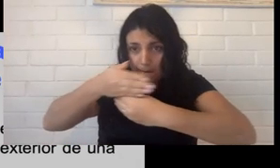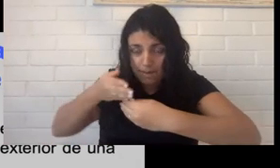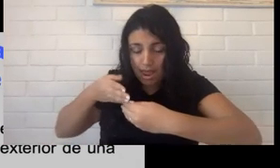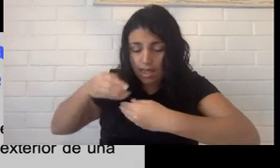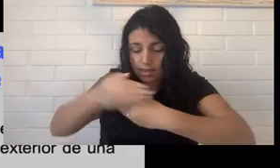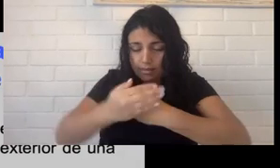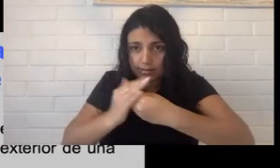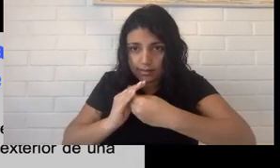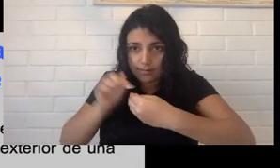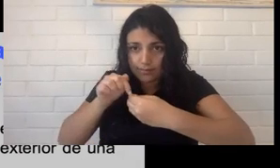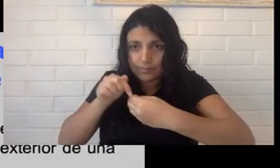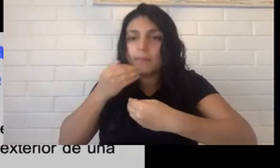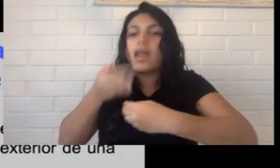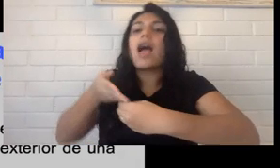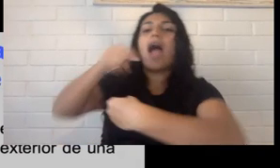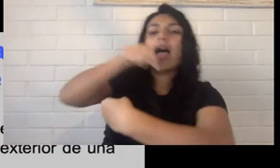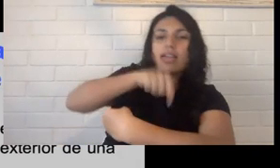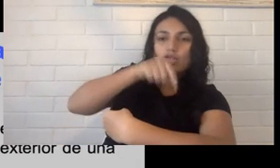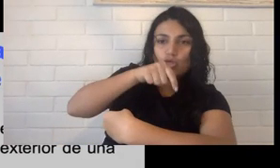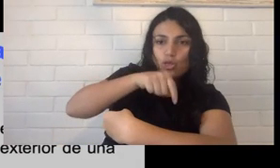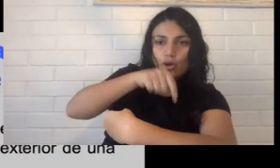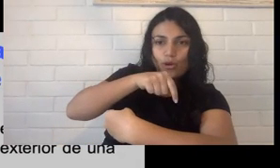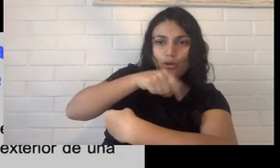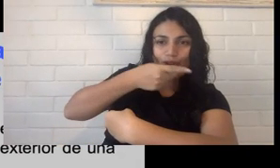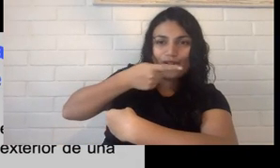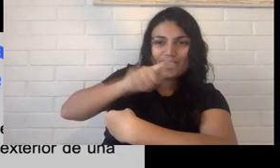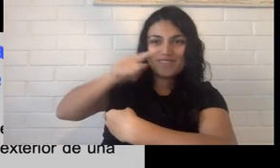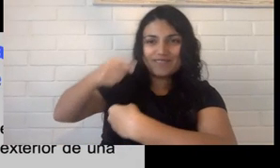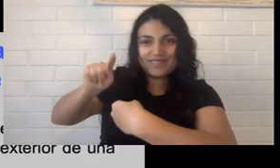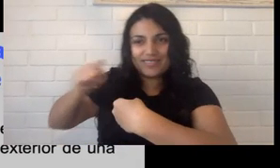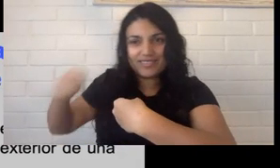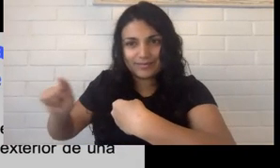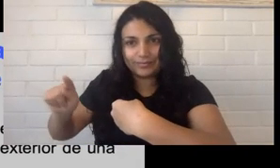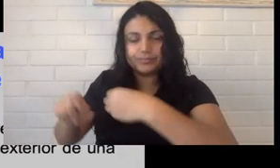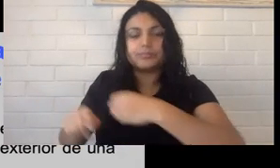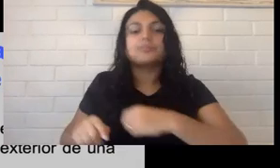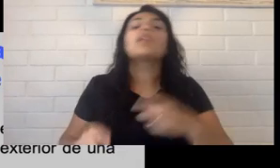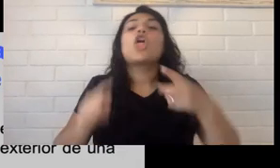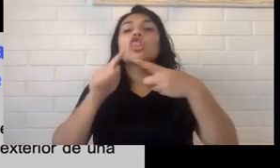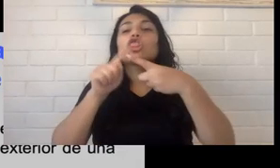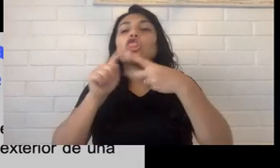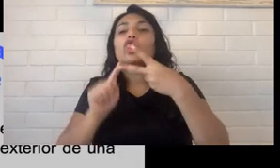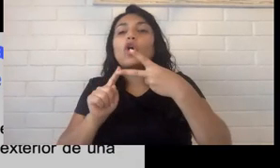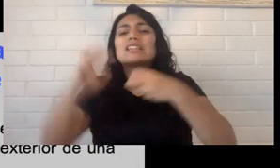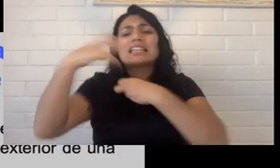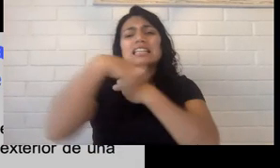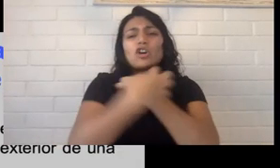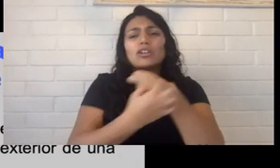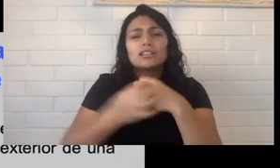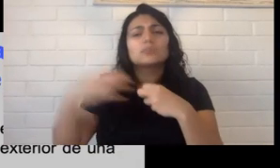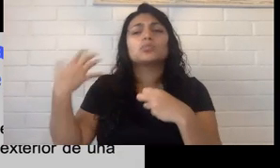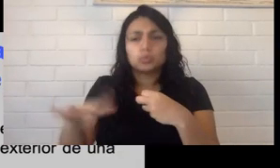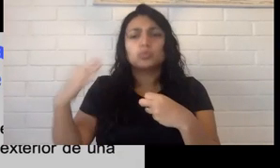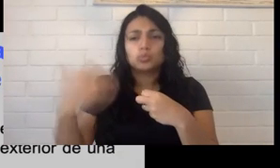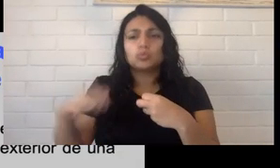el medio intracelular. Ahora, concentrándonos en dos iones que son muy relevantes para